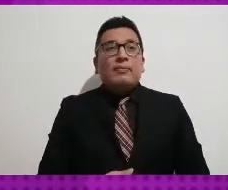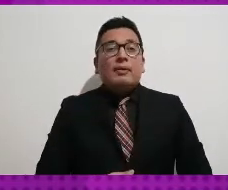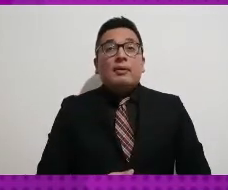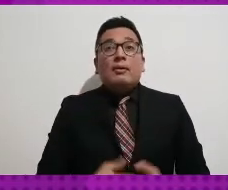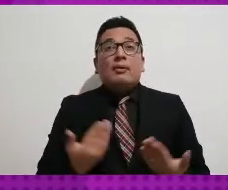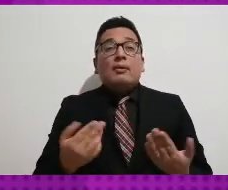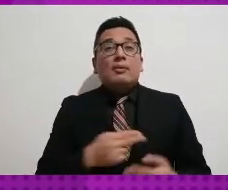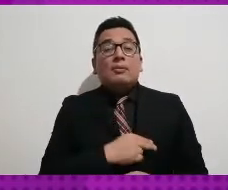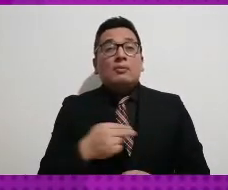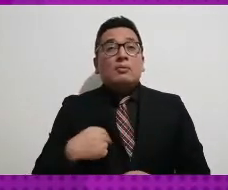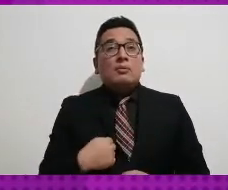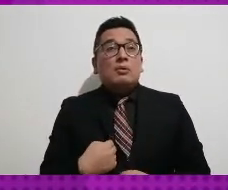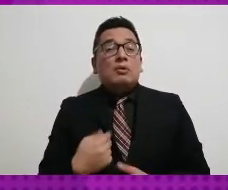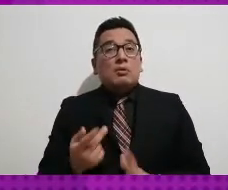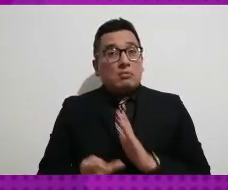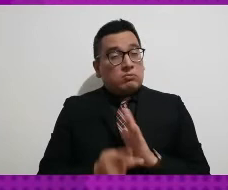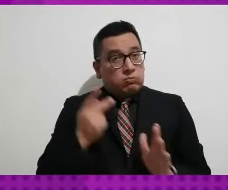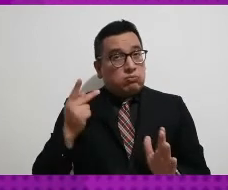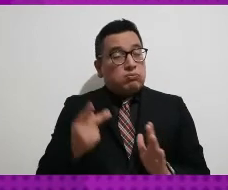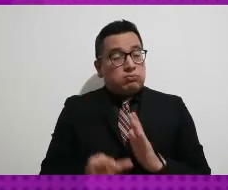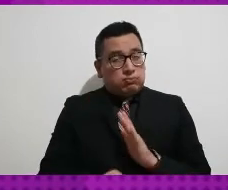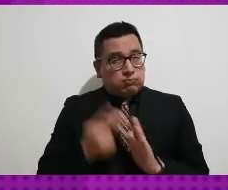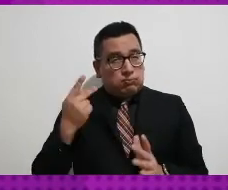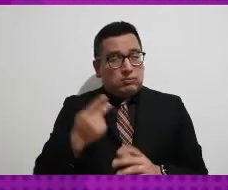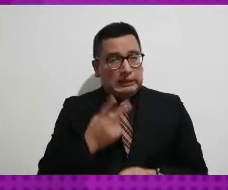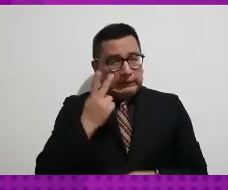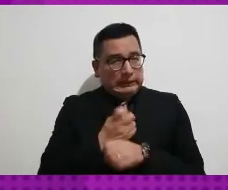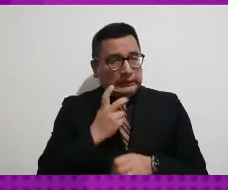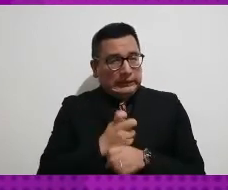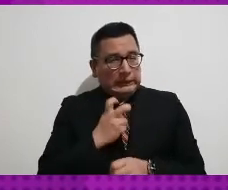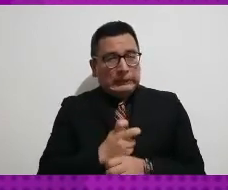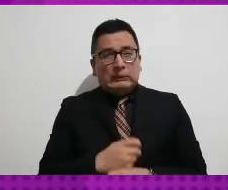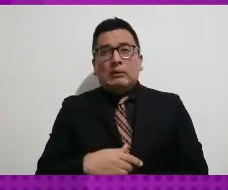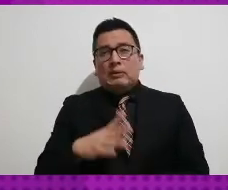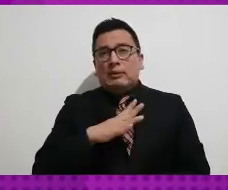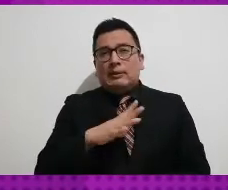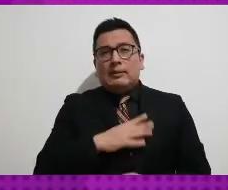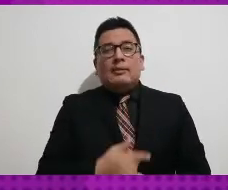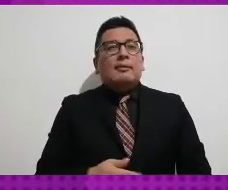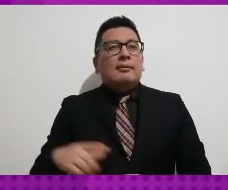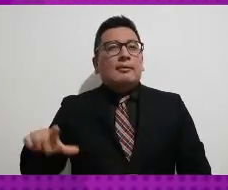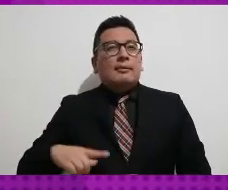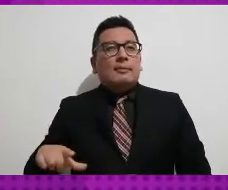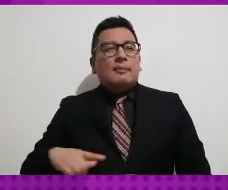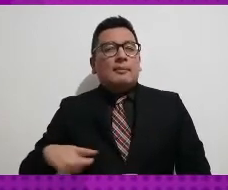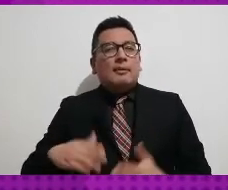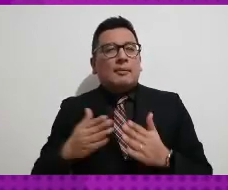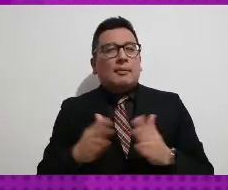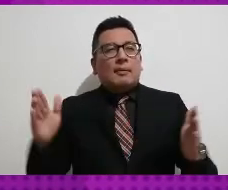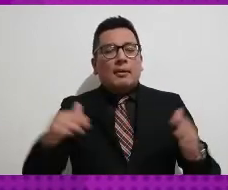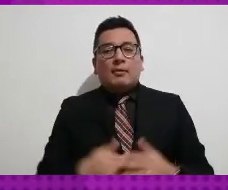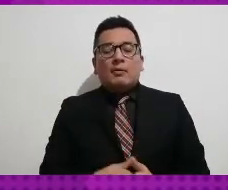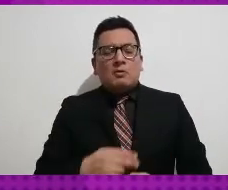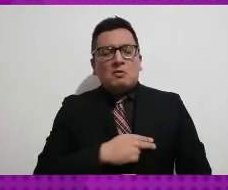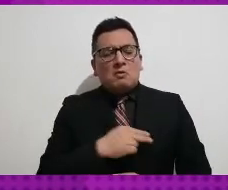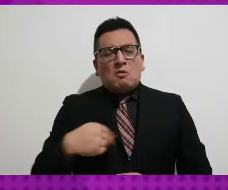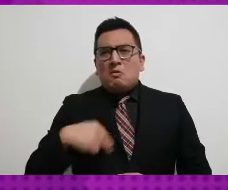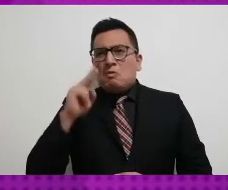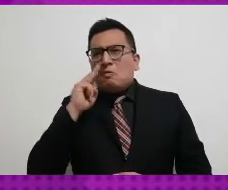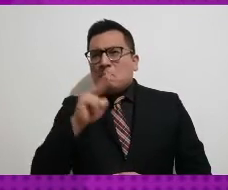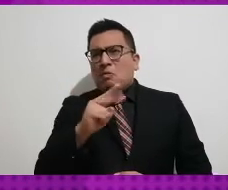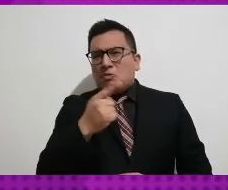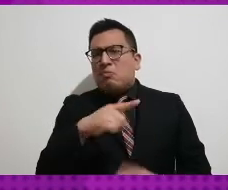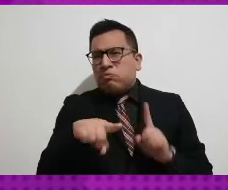estamos en un ejercicio, en un segundo ejercicio de gobierno abierto. Bueno, que estamos evaluando, creemos que hay resultados muy